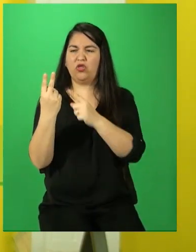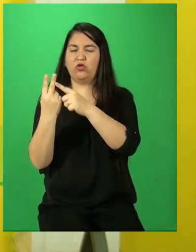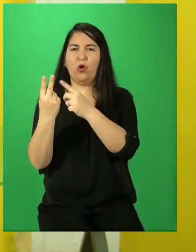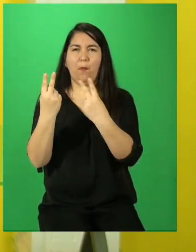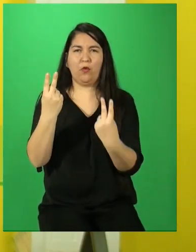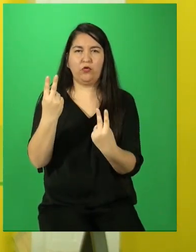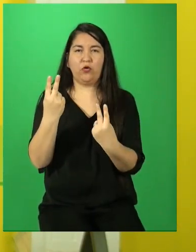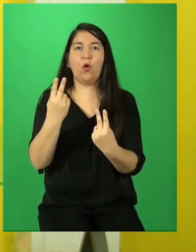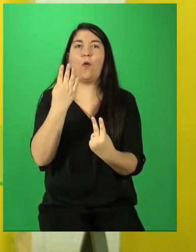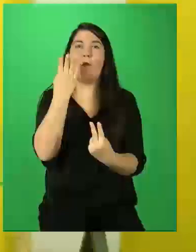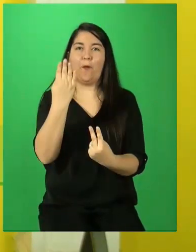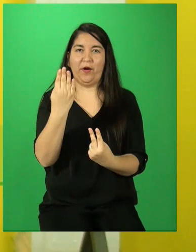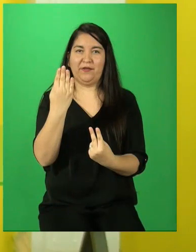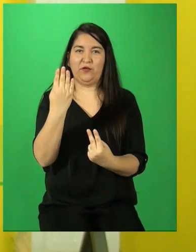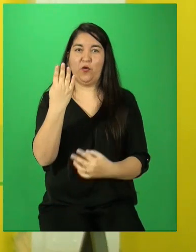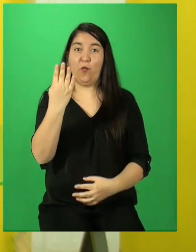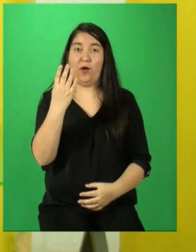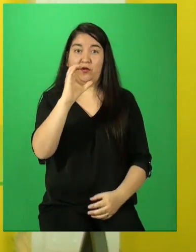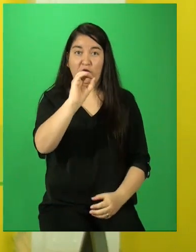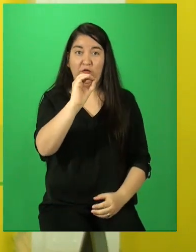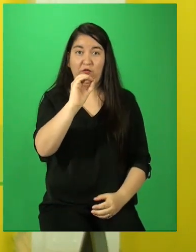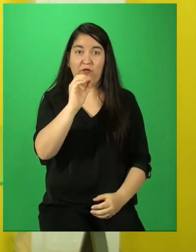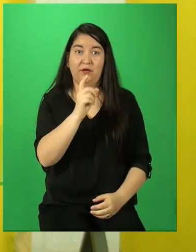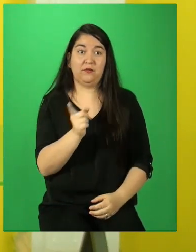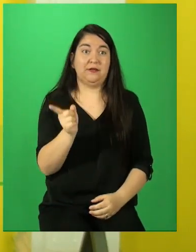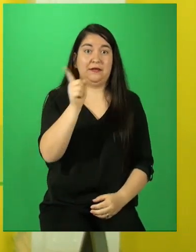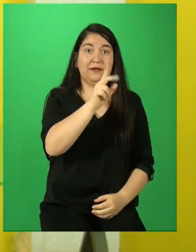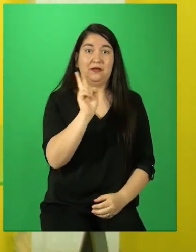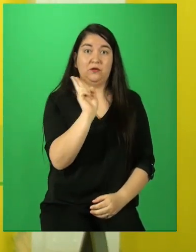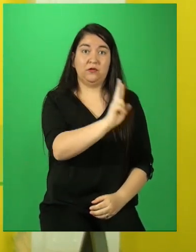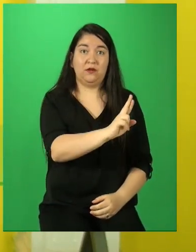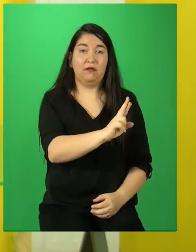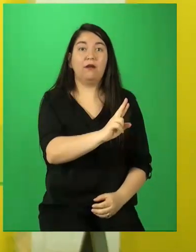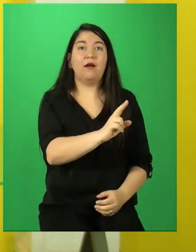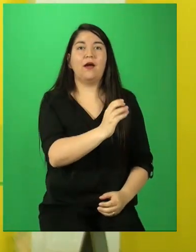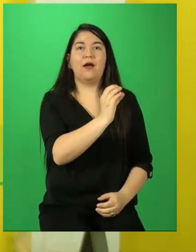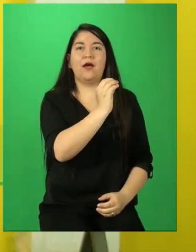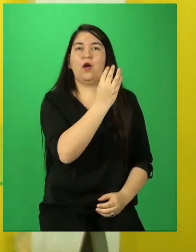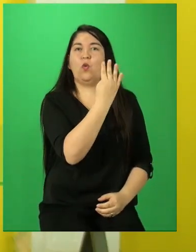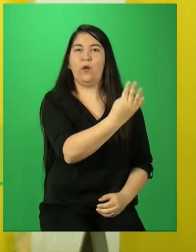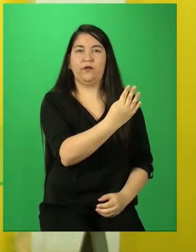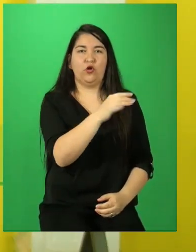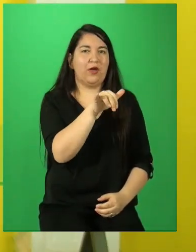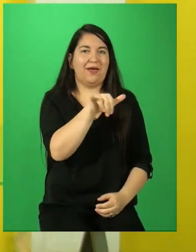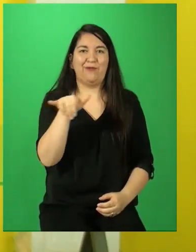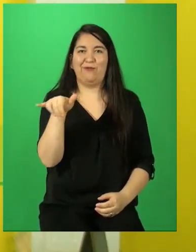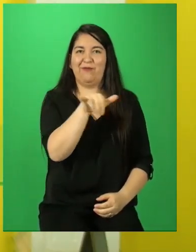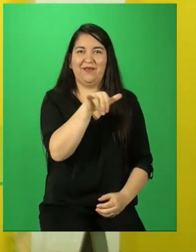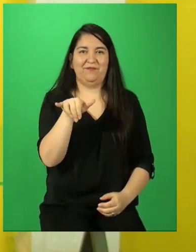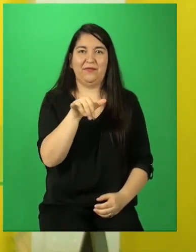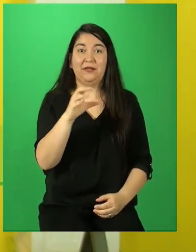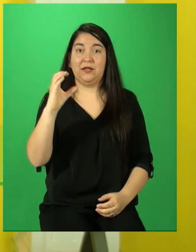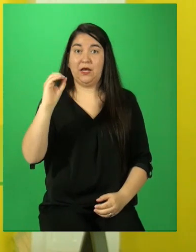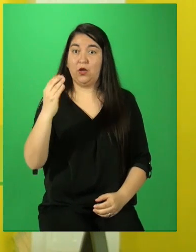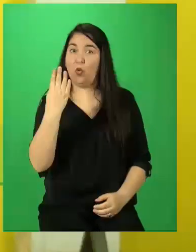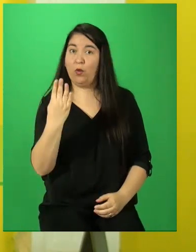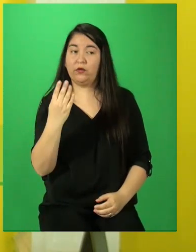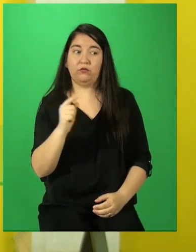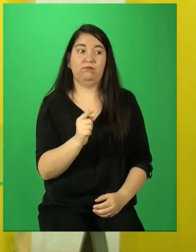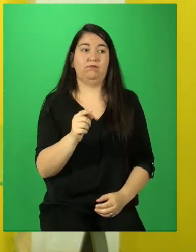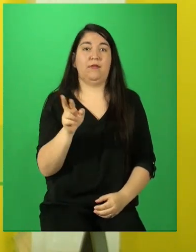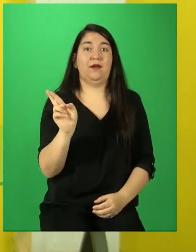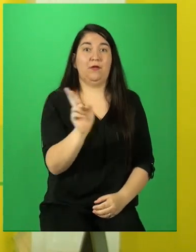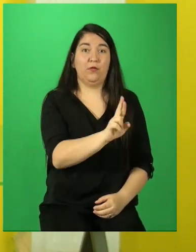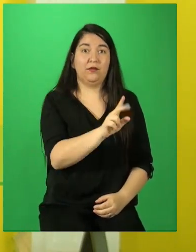2, 4 oxígenos los reactantes, debemos tener la misma cantidad de oxígeno en los productos. Por lo